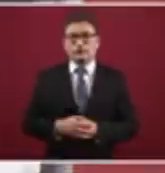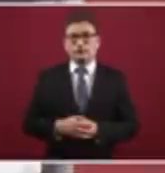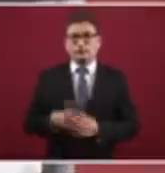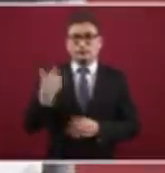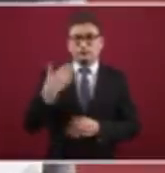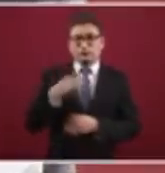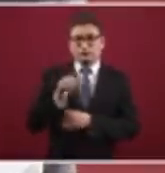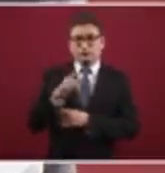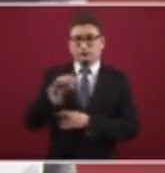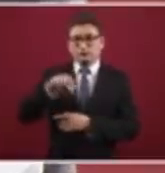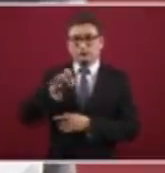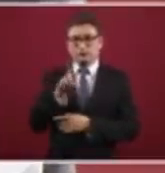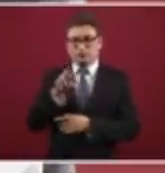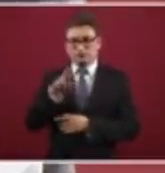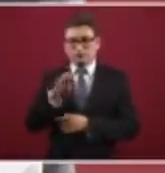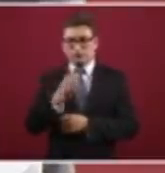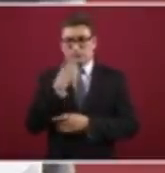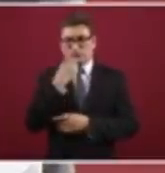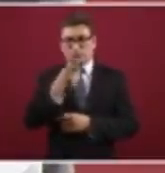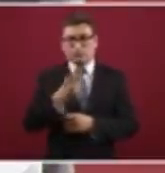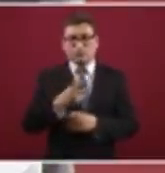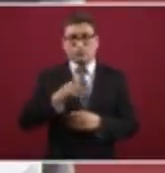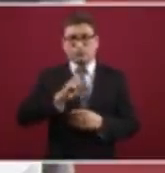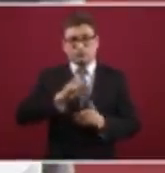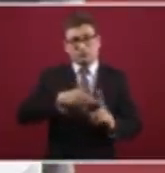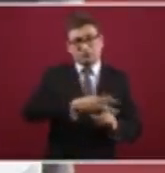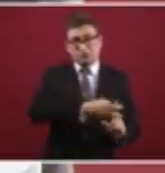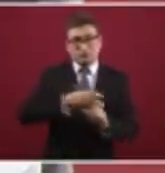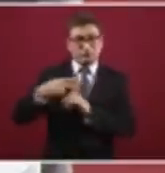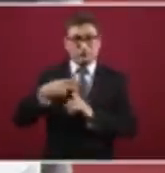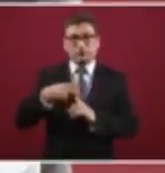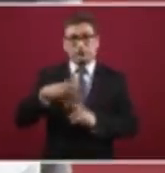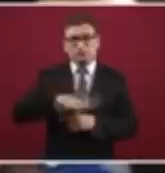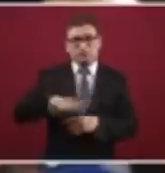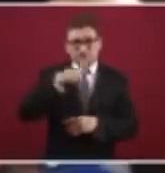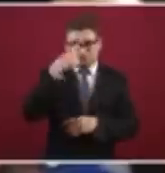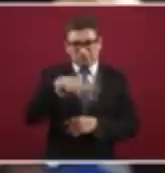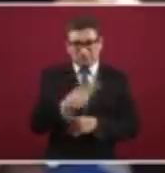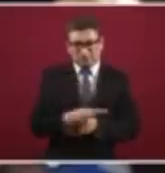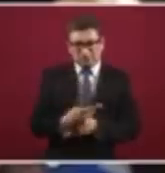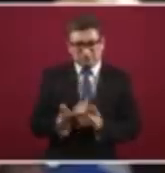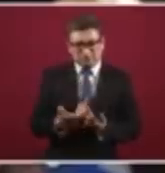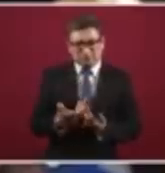trata de miembro de una desaparición forzada por el estado mexicano